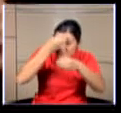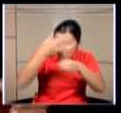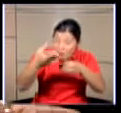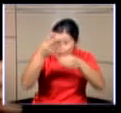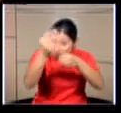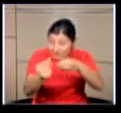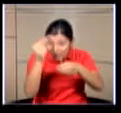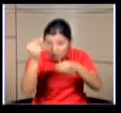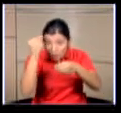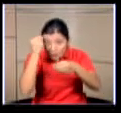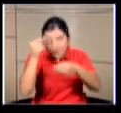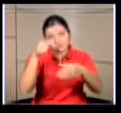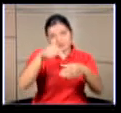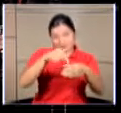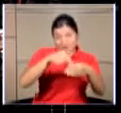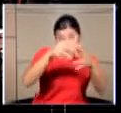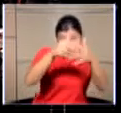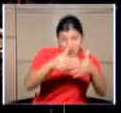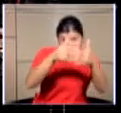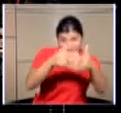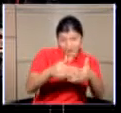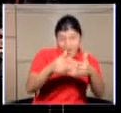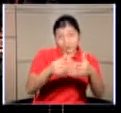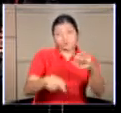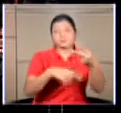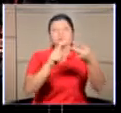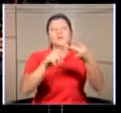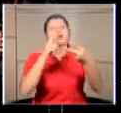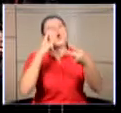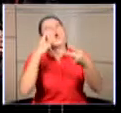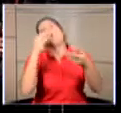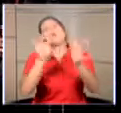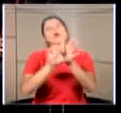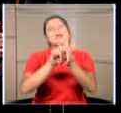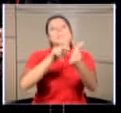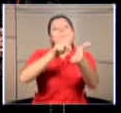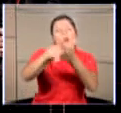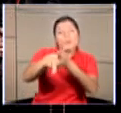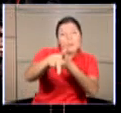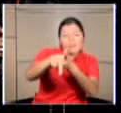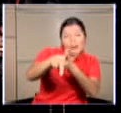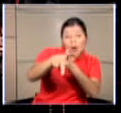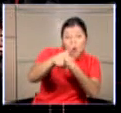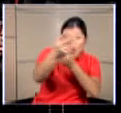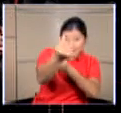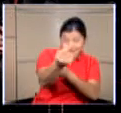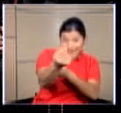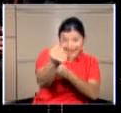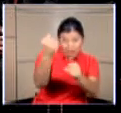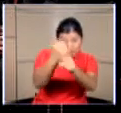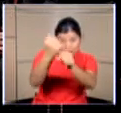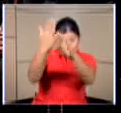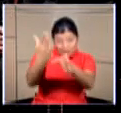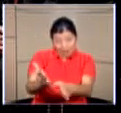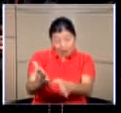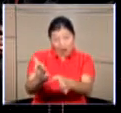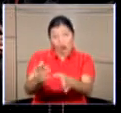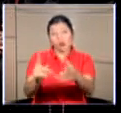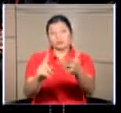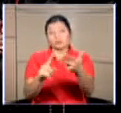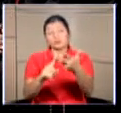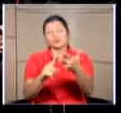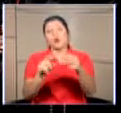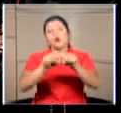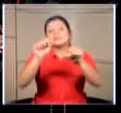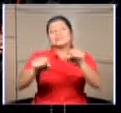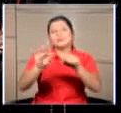es por medio de él que se hacen, por ejemplo, los pagos de planilla, o es a través de este sistema que logramos operar el sistema TICA de